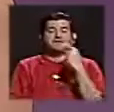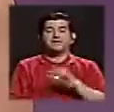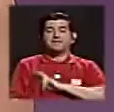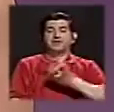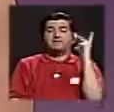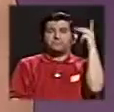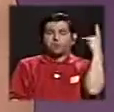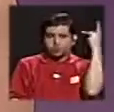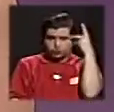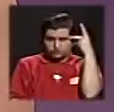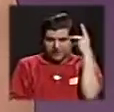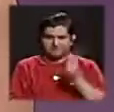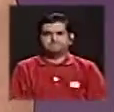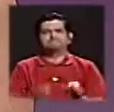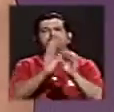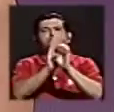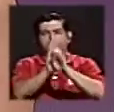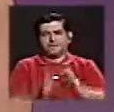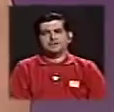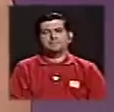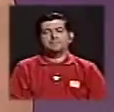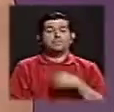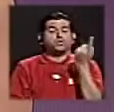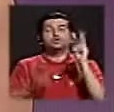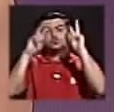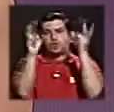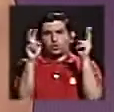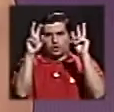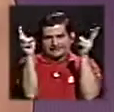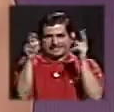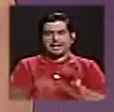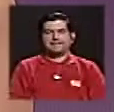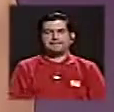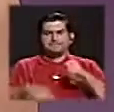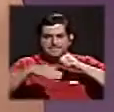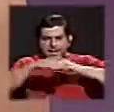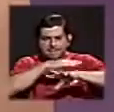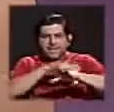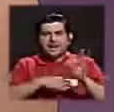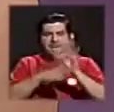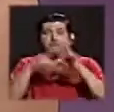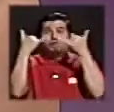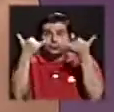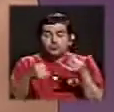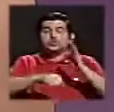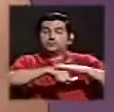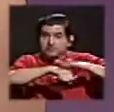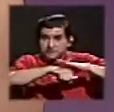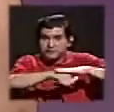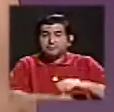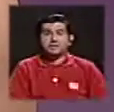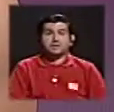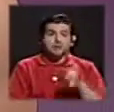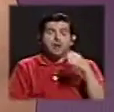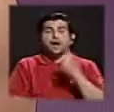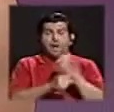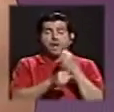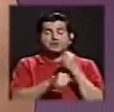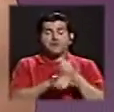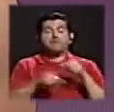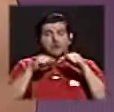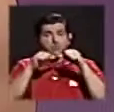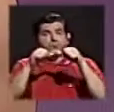voluntad política. Porque, por ejemplo, como con solo el tema del aborto terapéutico, que ya es permitido, hay mucho que hacer